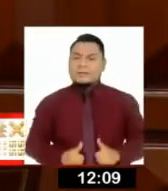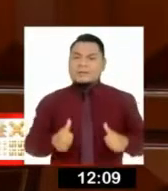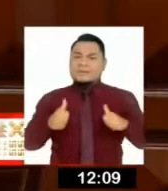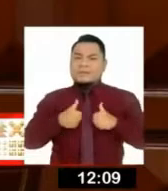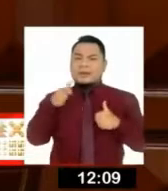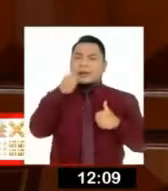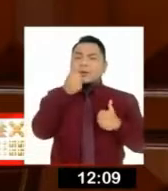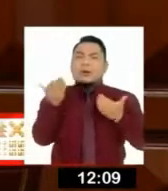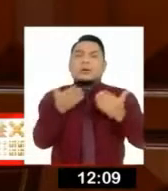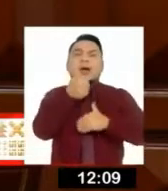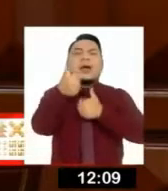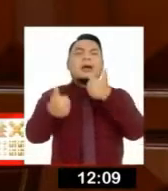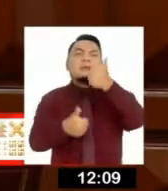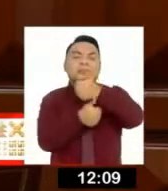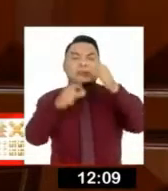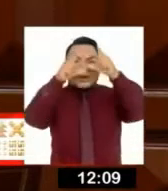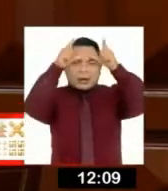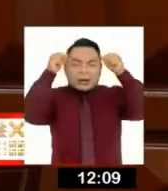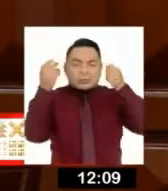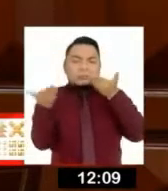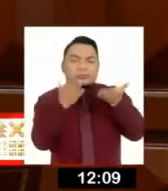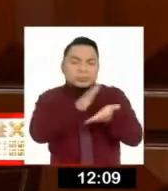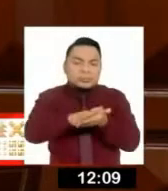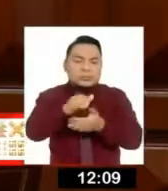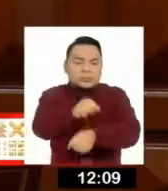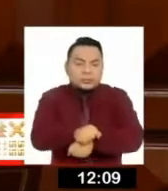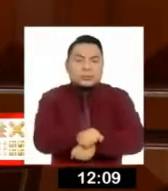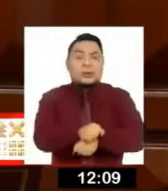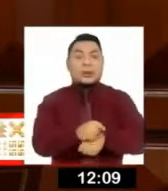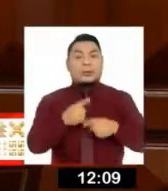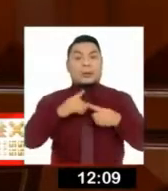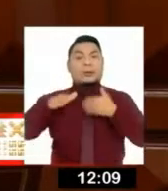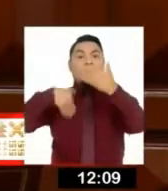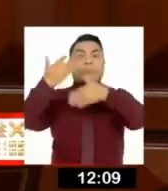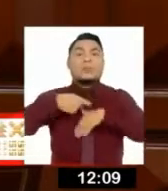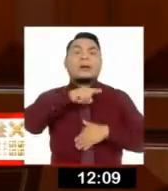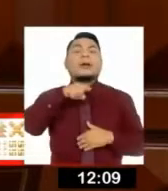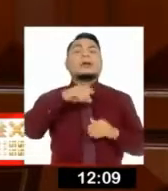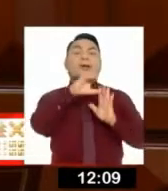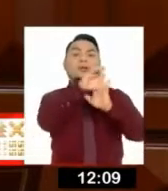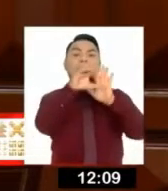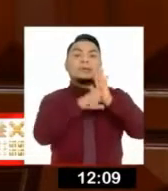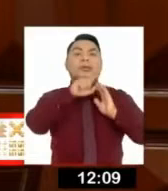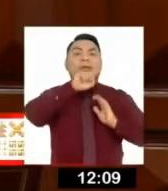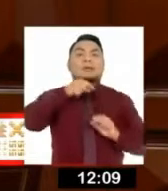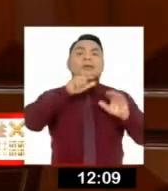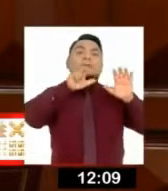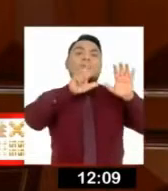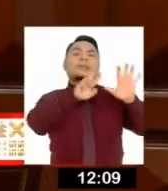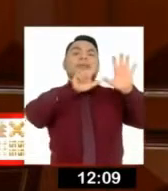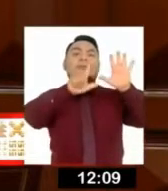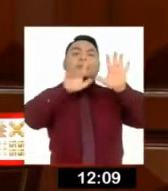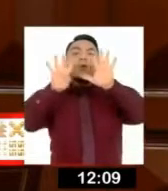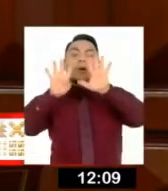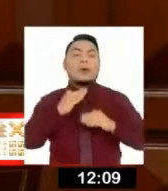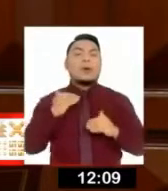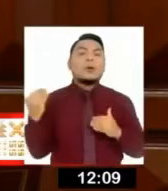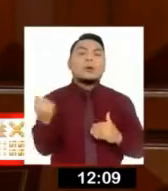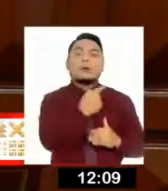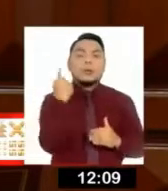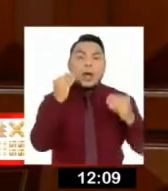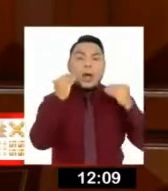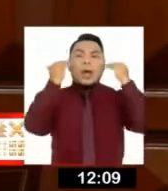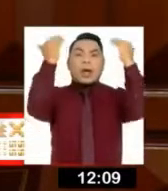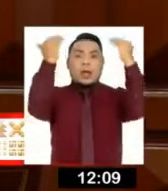viviendo en servidumbre. Recién con la Constitución del 79, todos los adultos pudimos ejercer